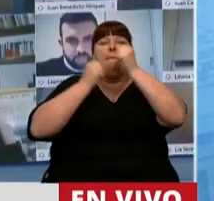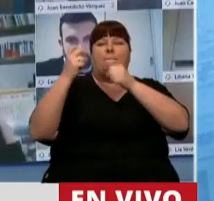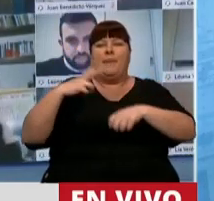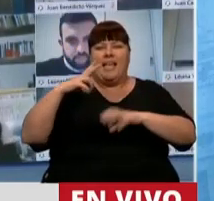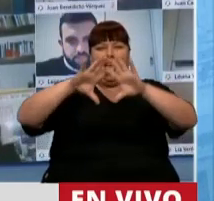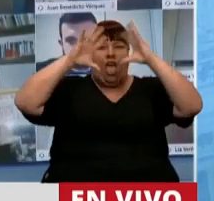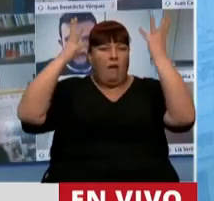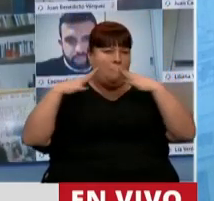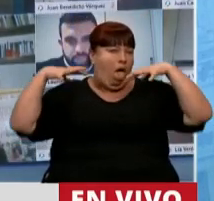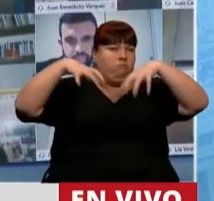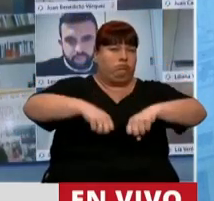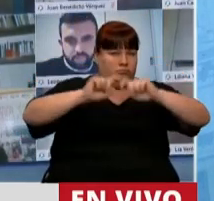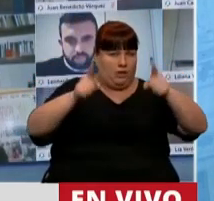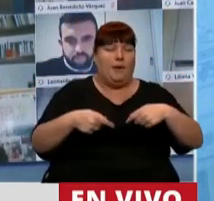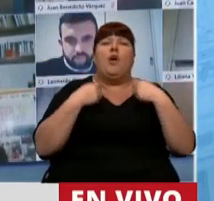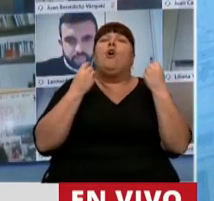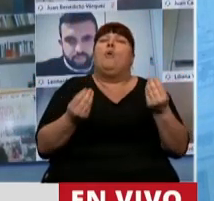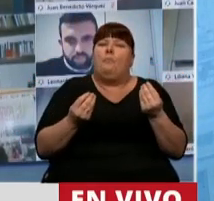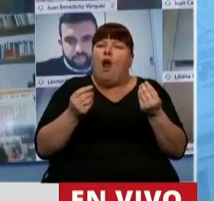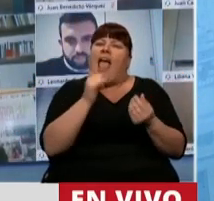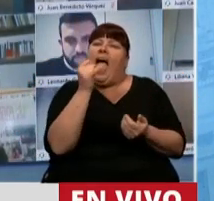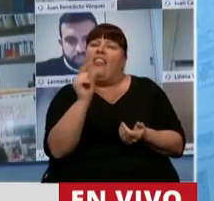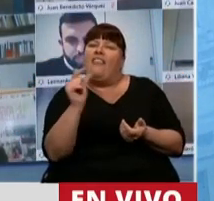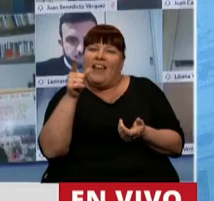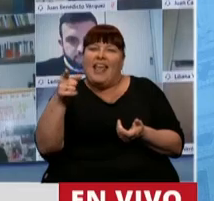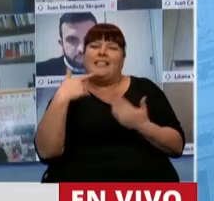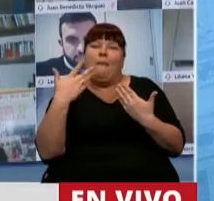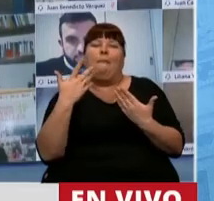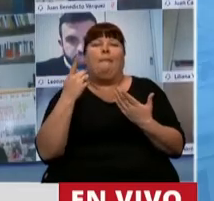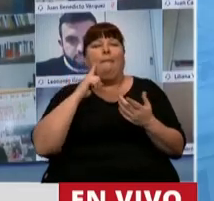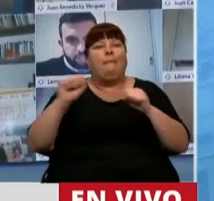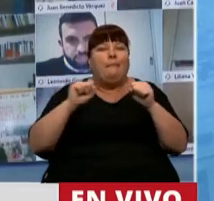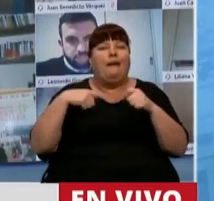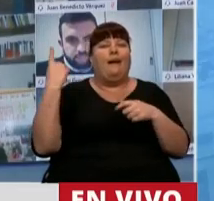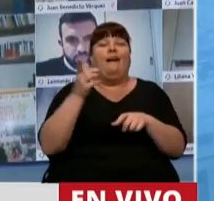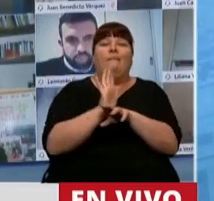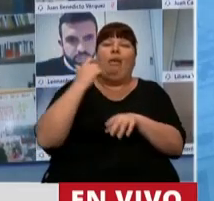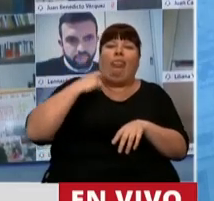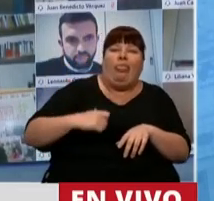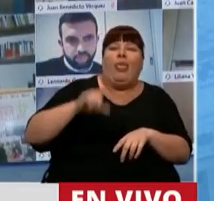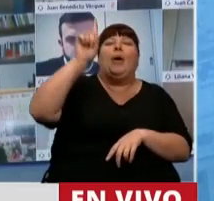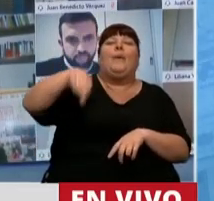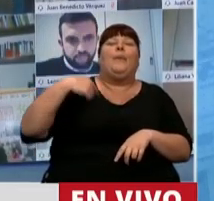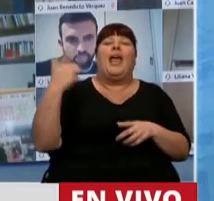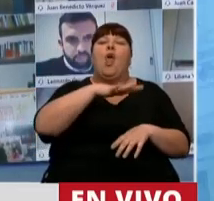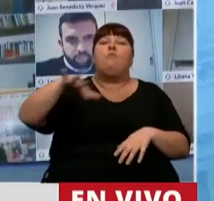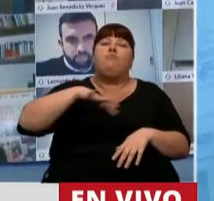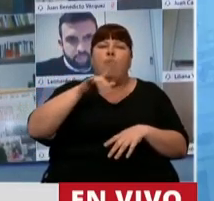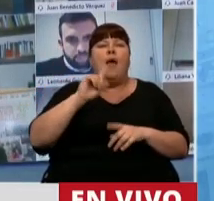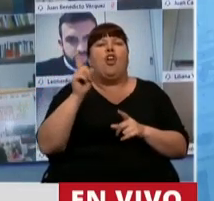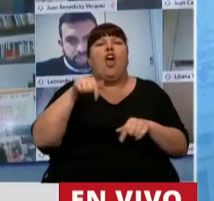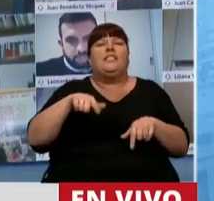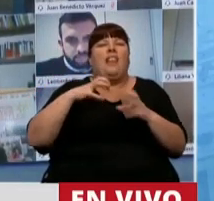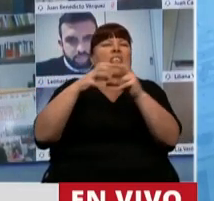empresas internacionales. Bueno, ¿por qué es una delgada línea que ellos jueguen con fuego, desgastando y provocando a nuestro pueblo que no está